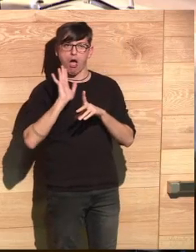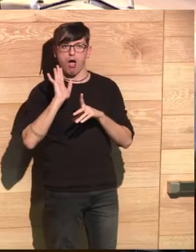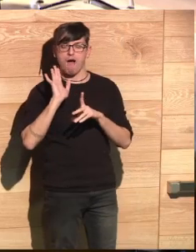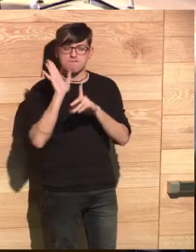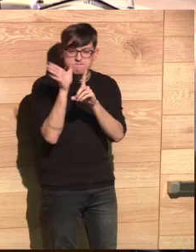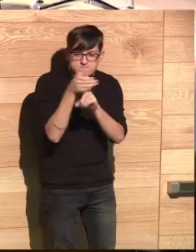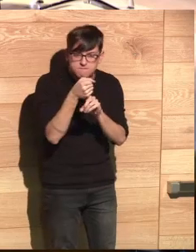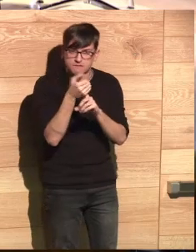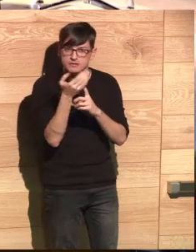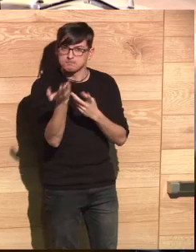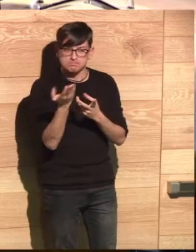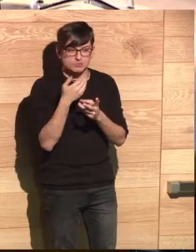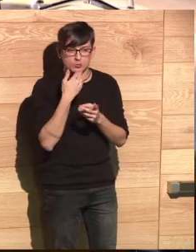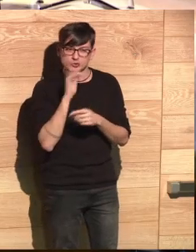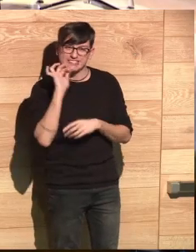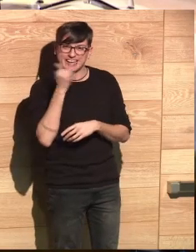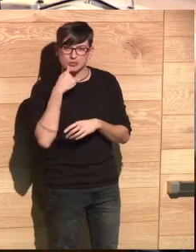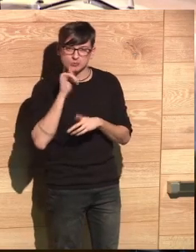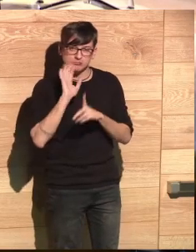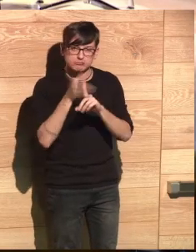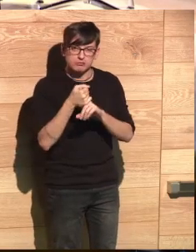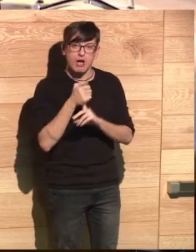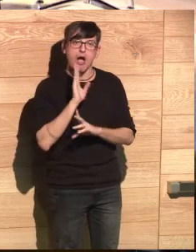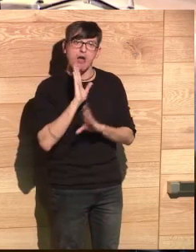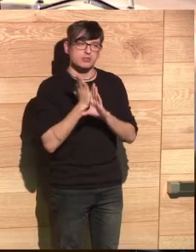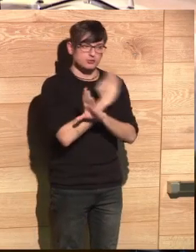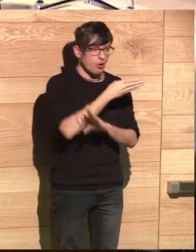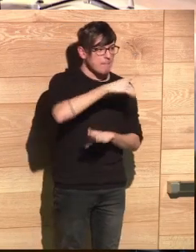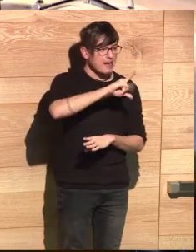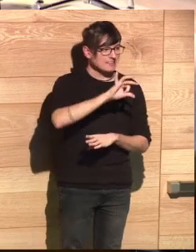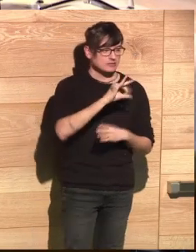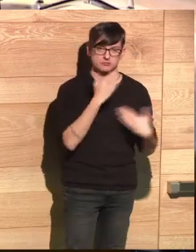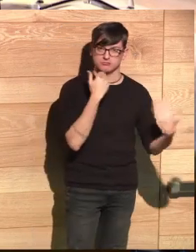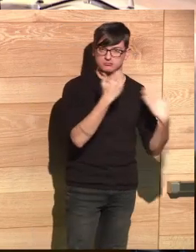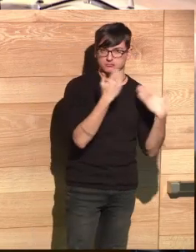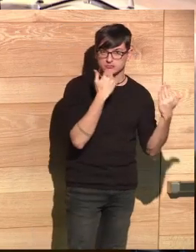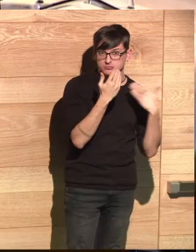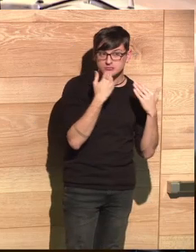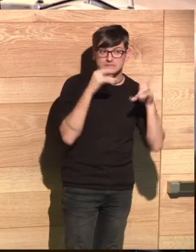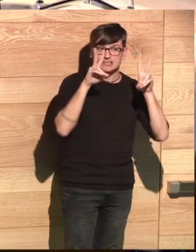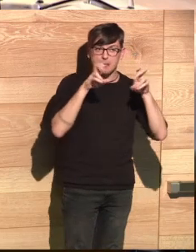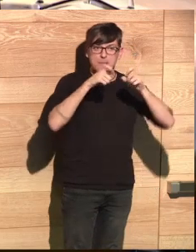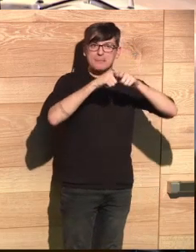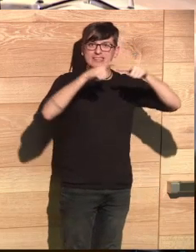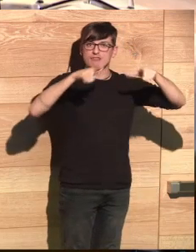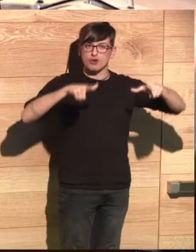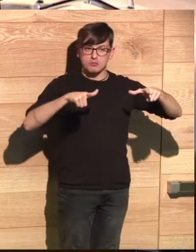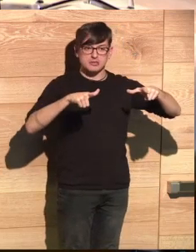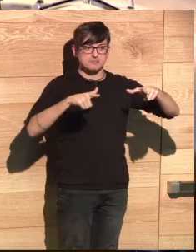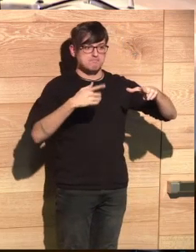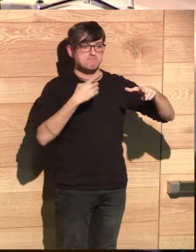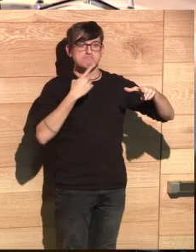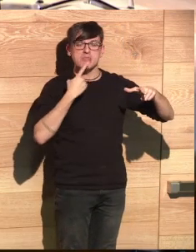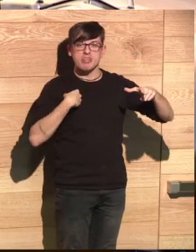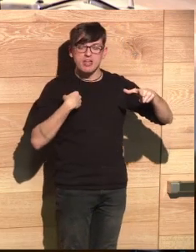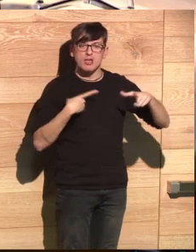ese oscuro o ese secreto, ¿no? He estado hablando antes con Blas, cómo las plataformas que te dicen cuánto corres, ese tipo